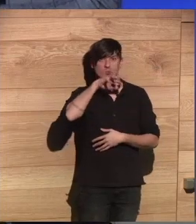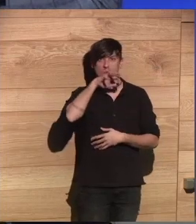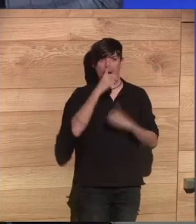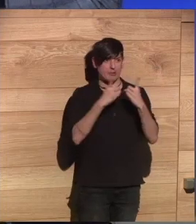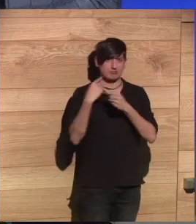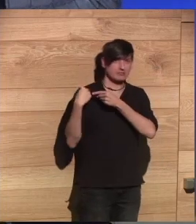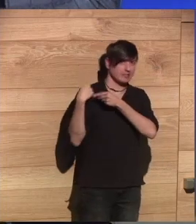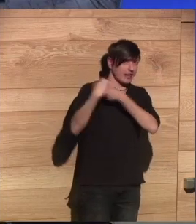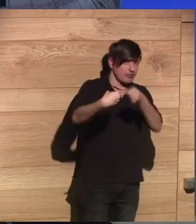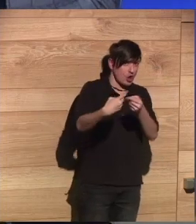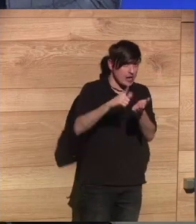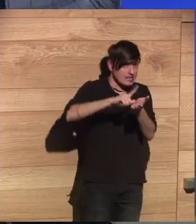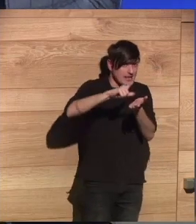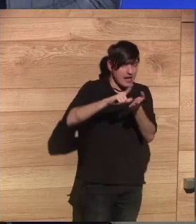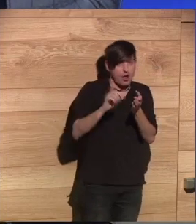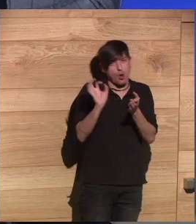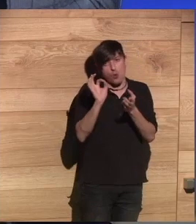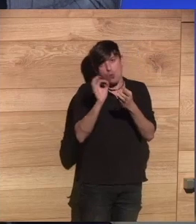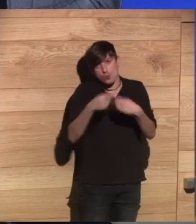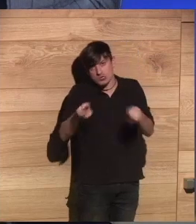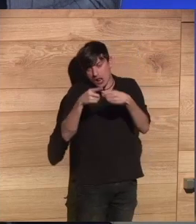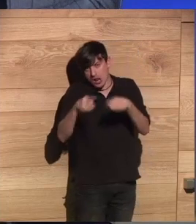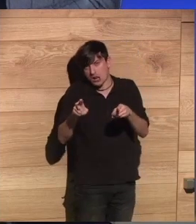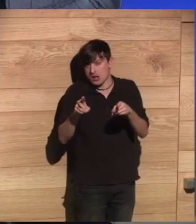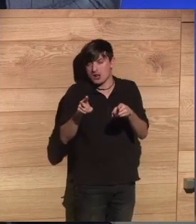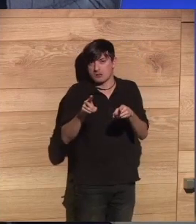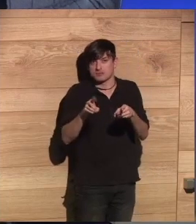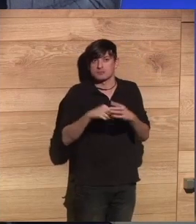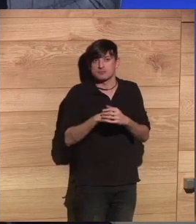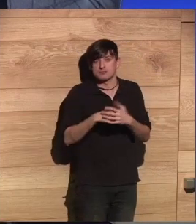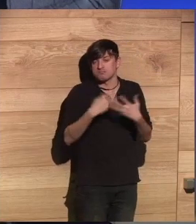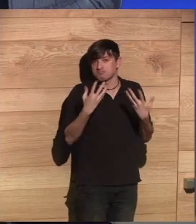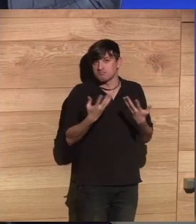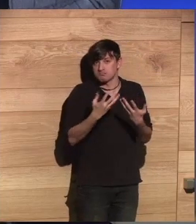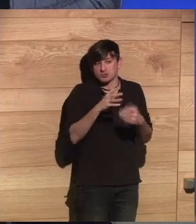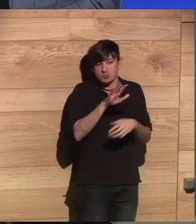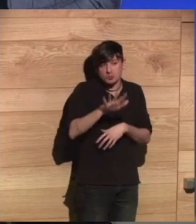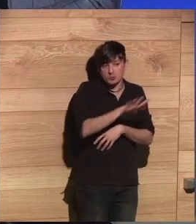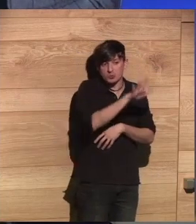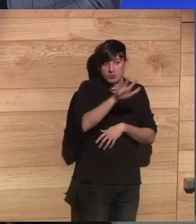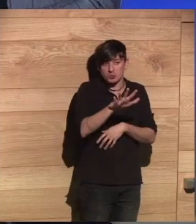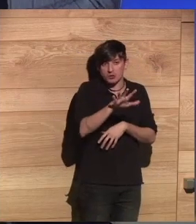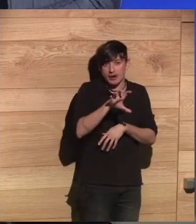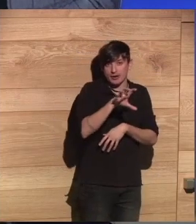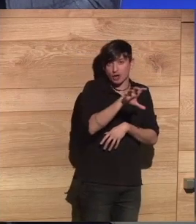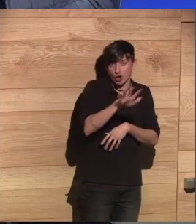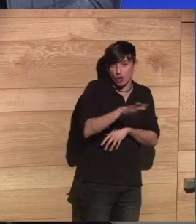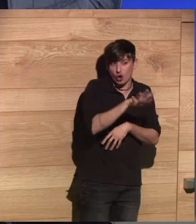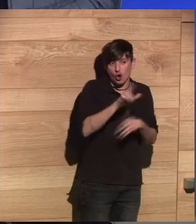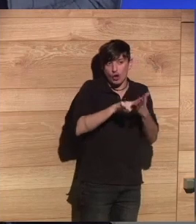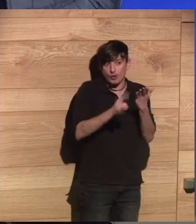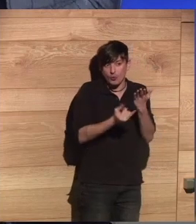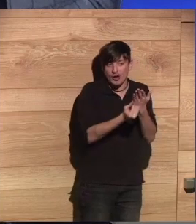la tradición literaria o musical de una región o un lenguaje